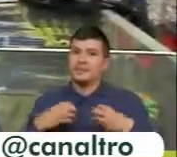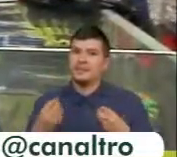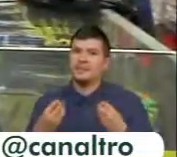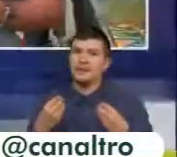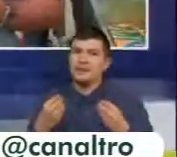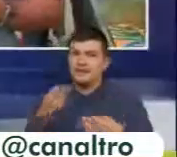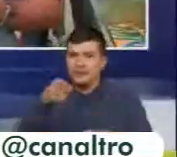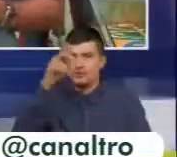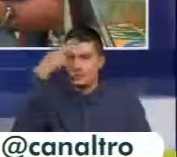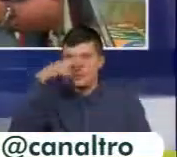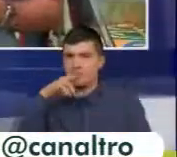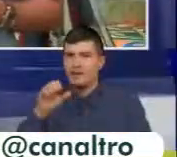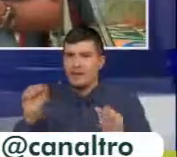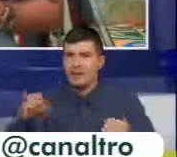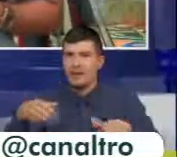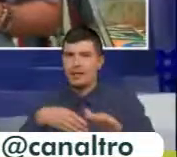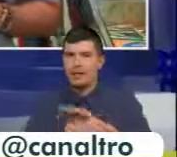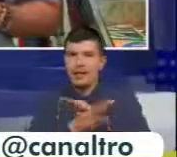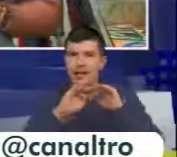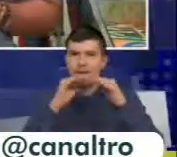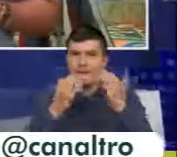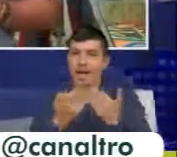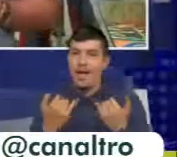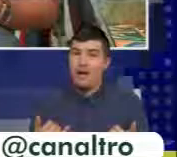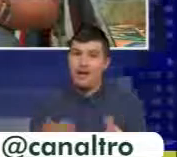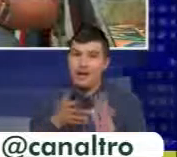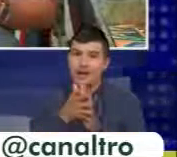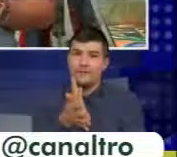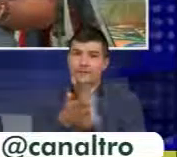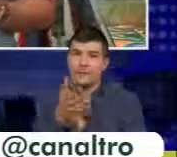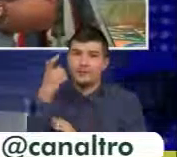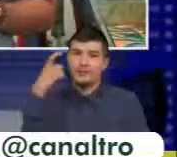hijos asistan a clase. Esta es la información desde el centro de